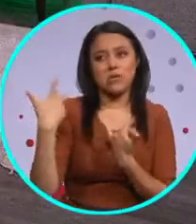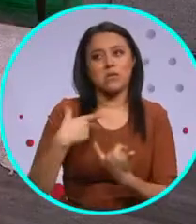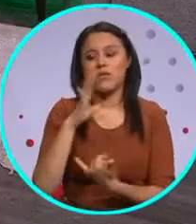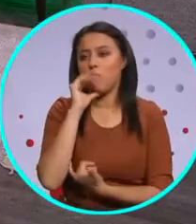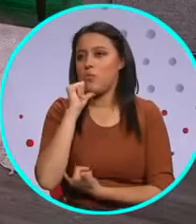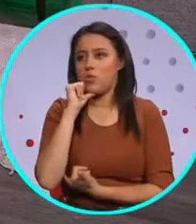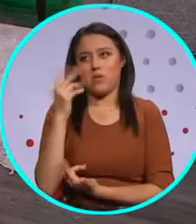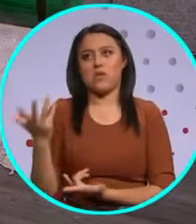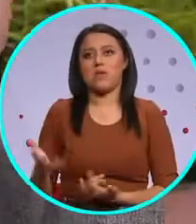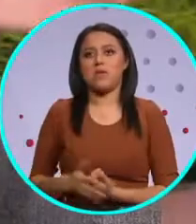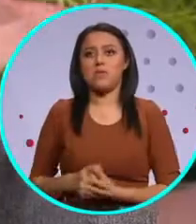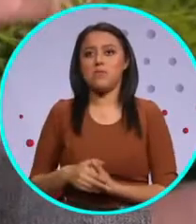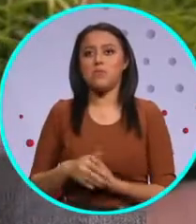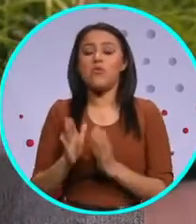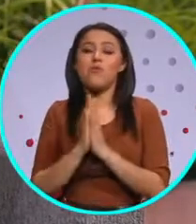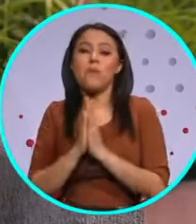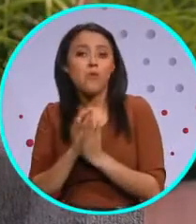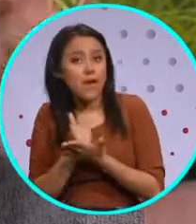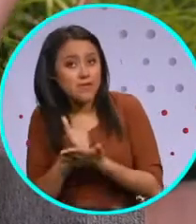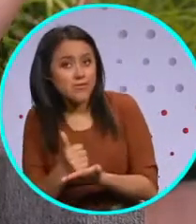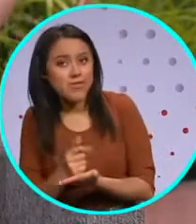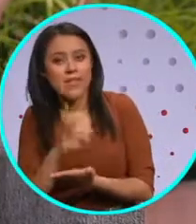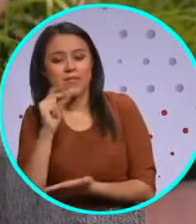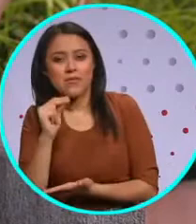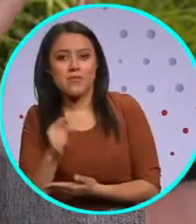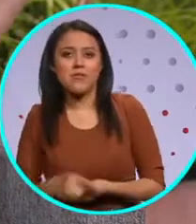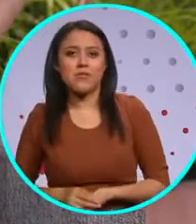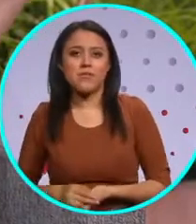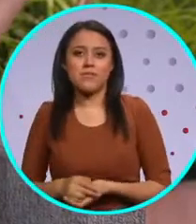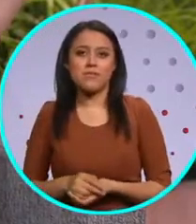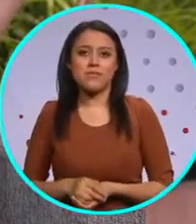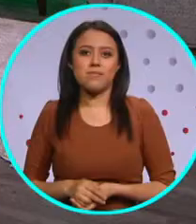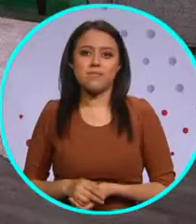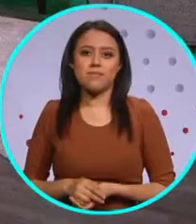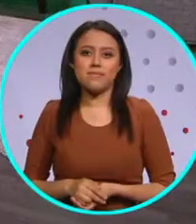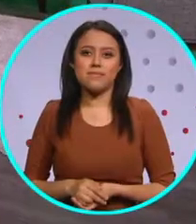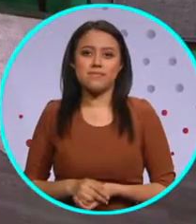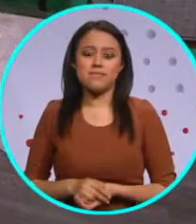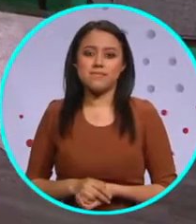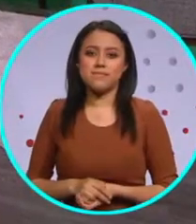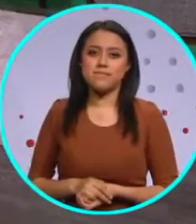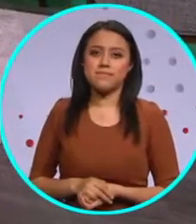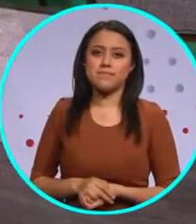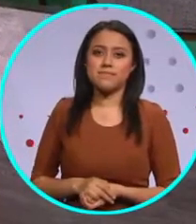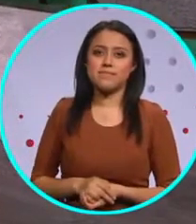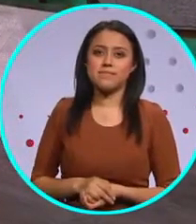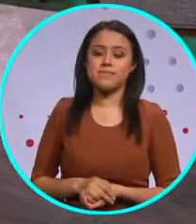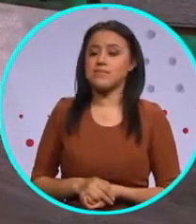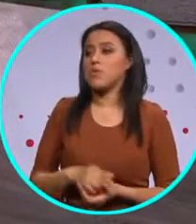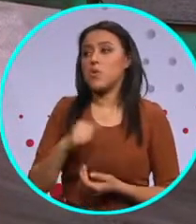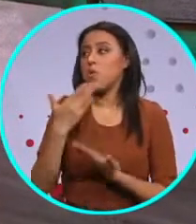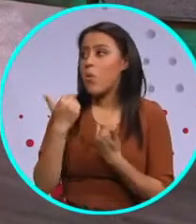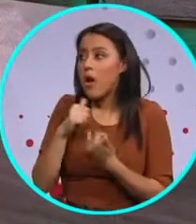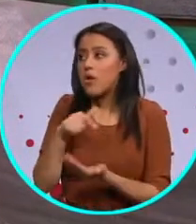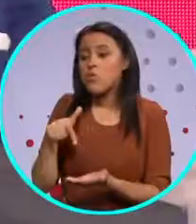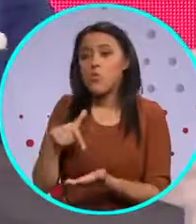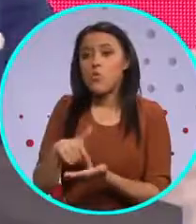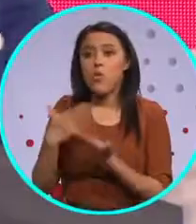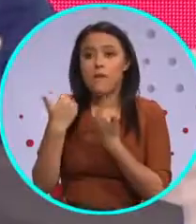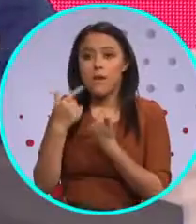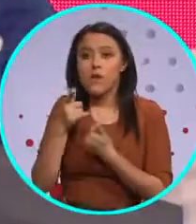ir como tal la oigan ayúdame no exactamente era donde estaban guardados no había otro lugar o patrullas estacionadas